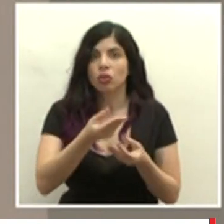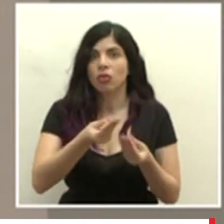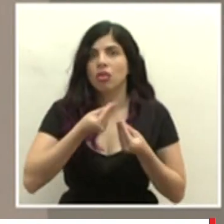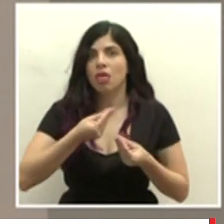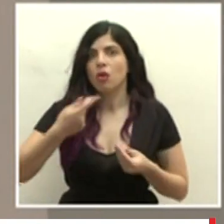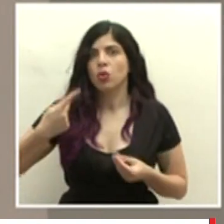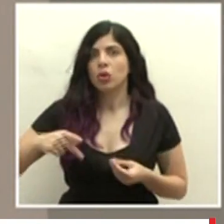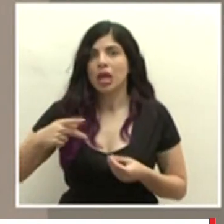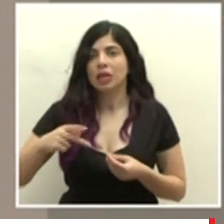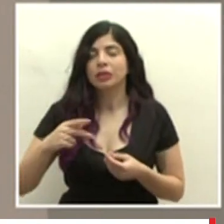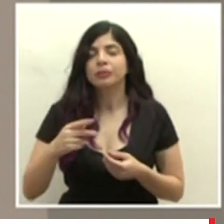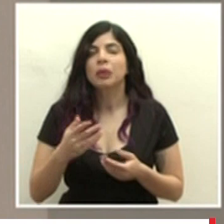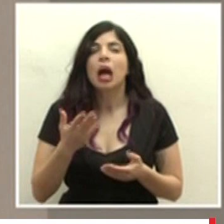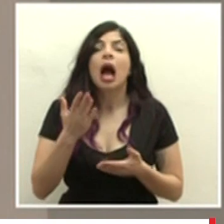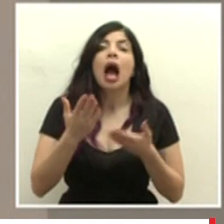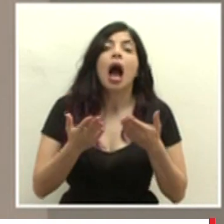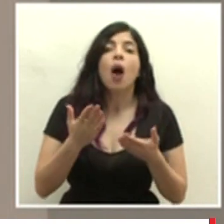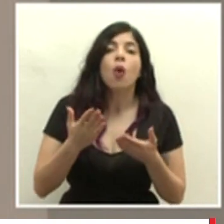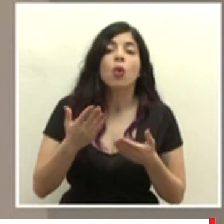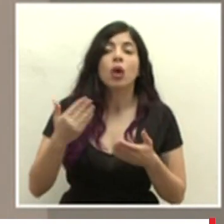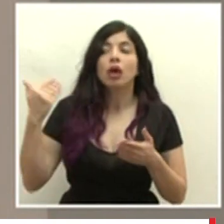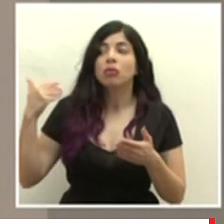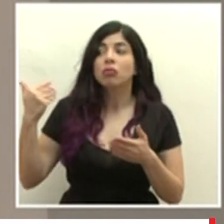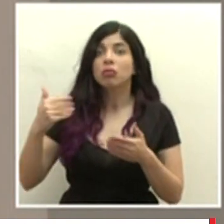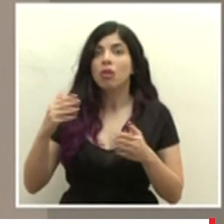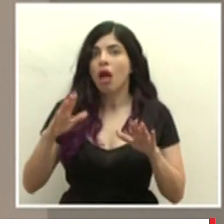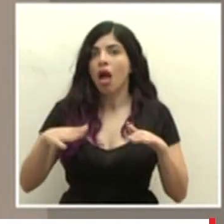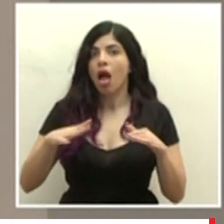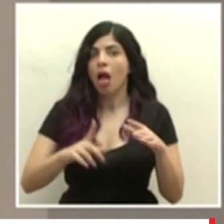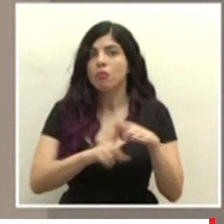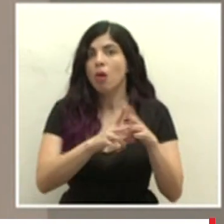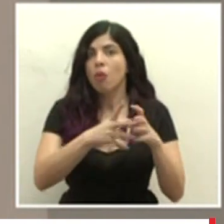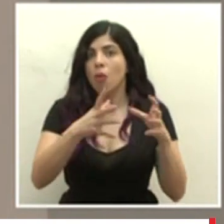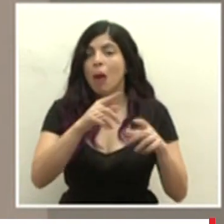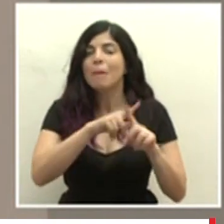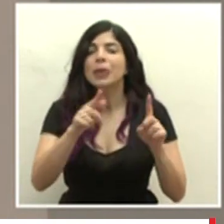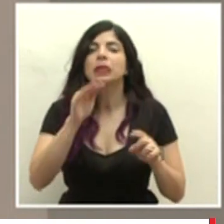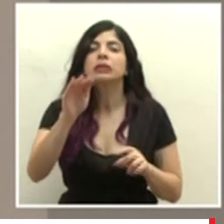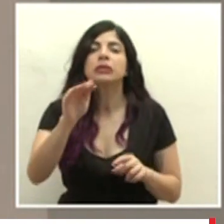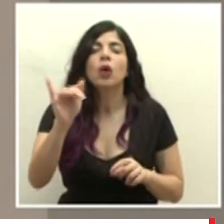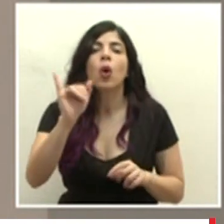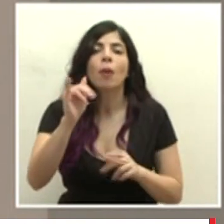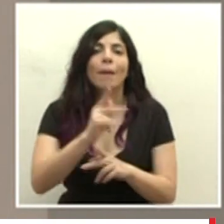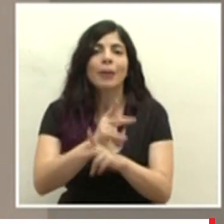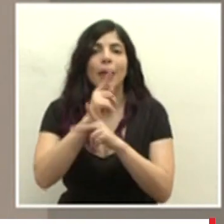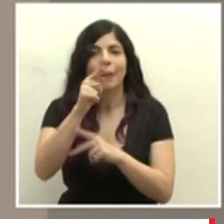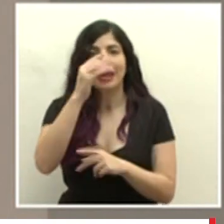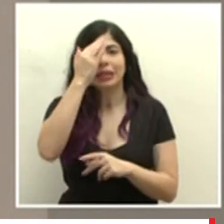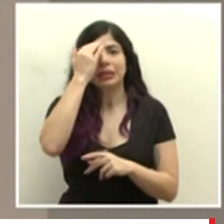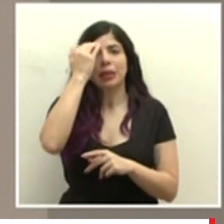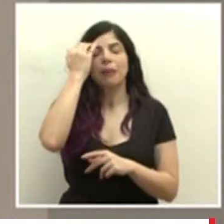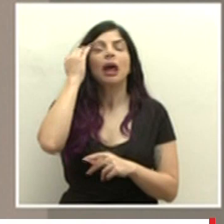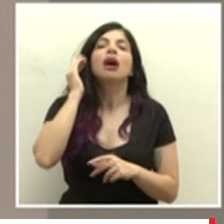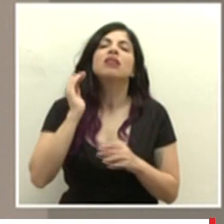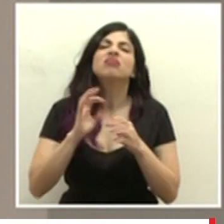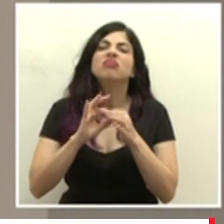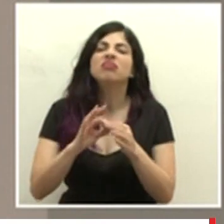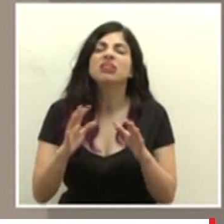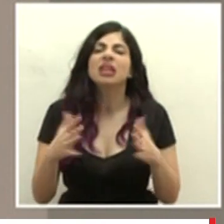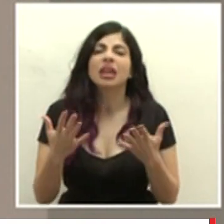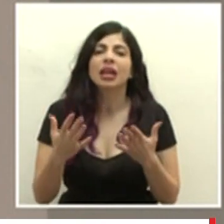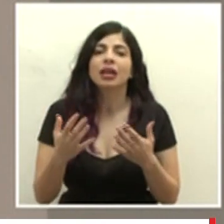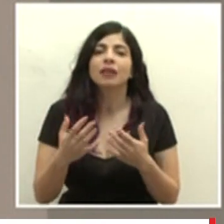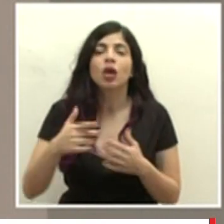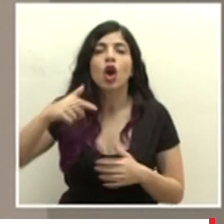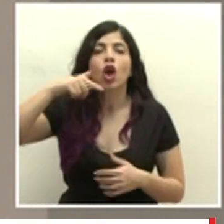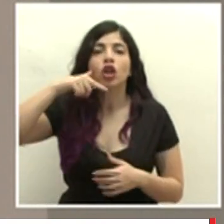incrementado, aunque no hemos tenido recientemente casos, pero insisto, es de forma preventiva, a todo lo que son los